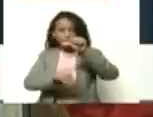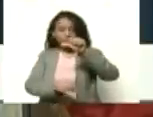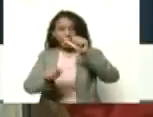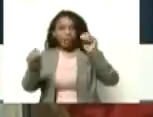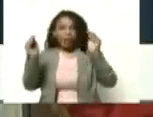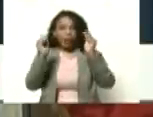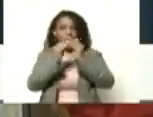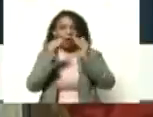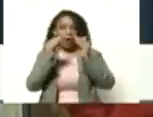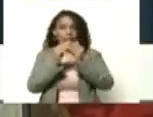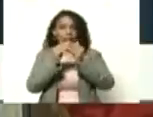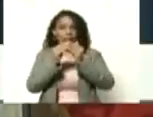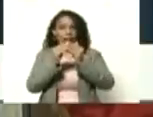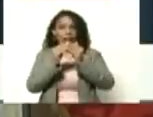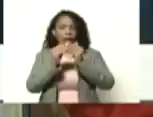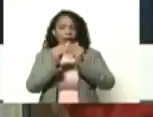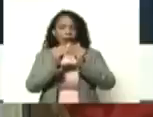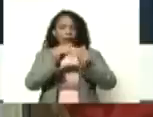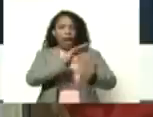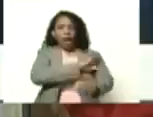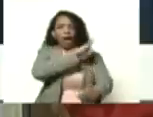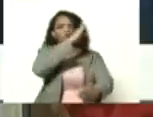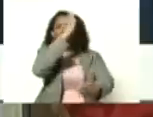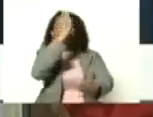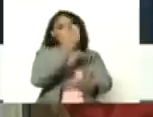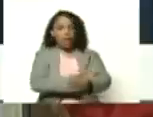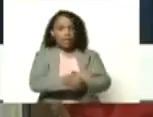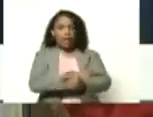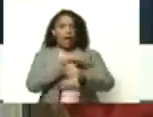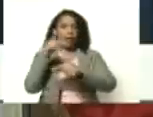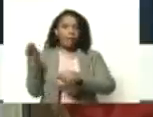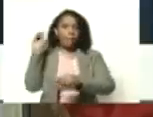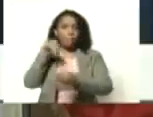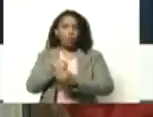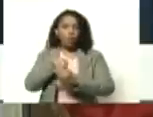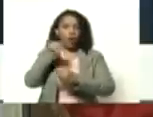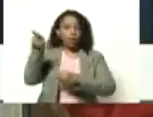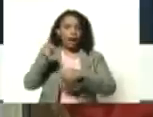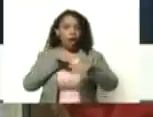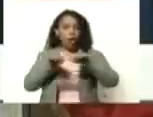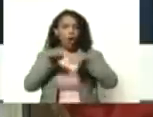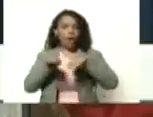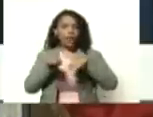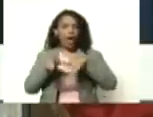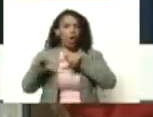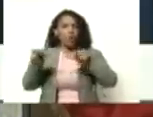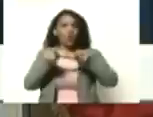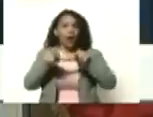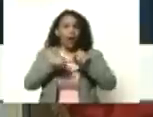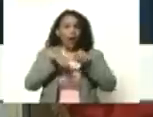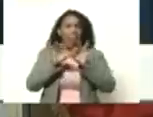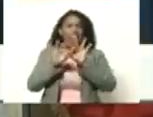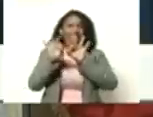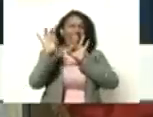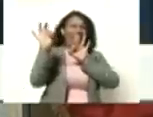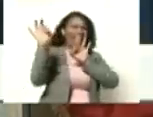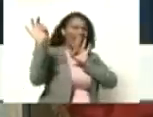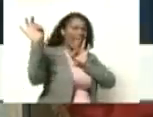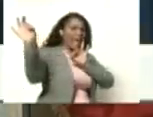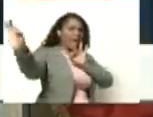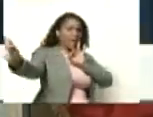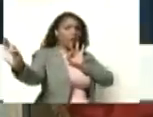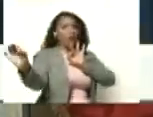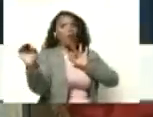la fortaleza ubicada en coge de en un sitio inhóspito por allí por el baúl